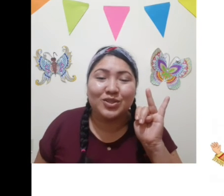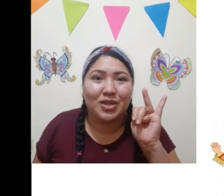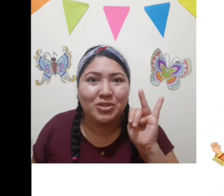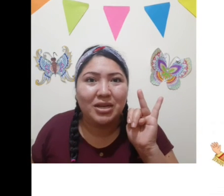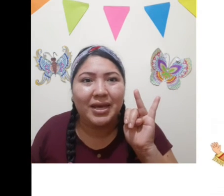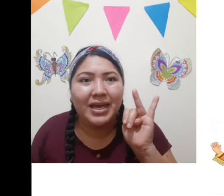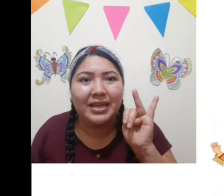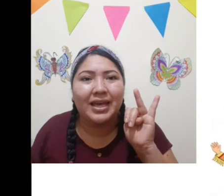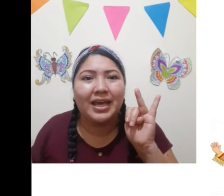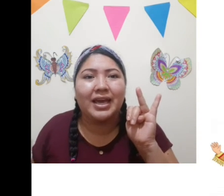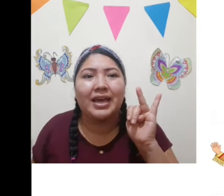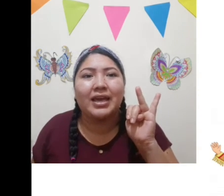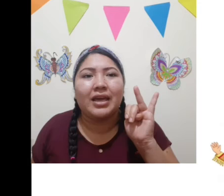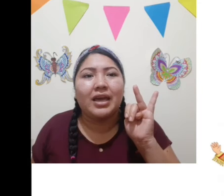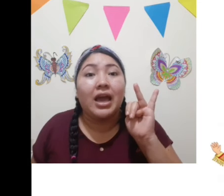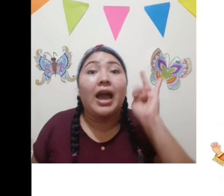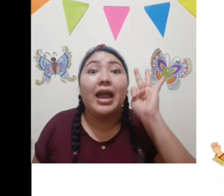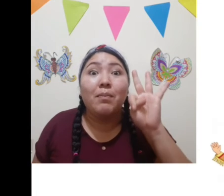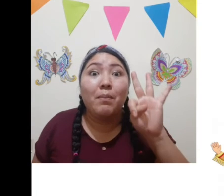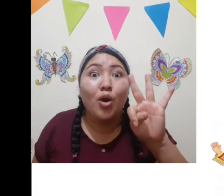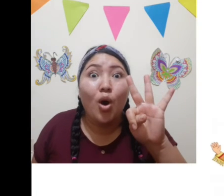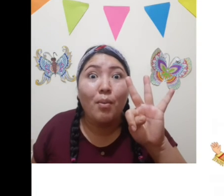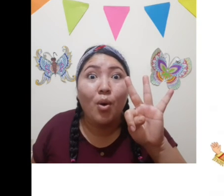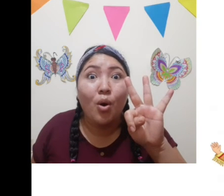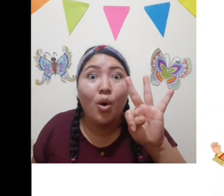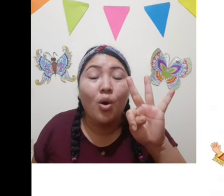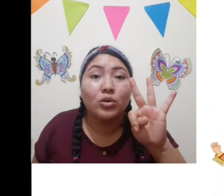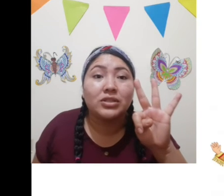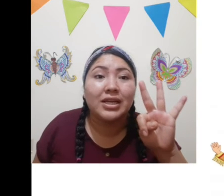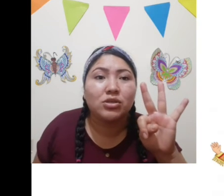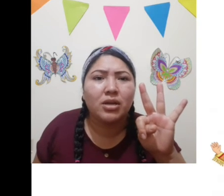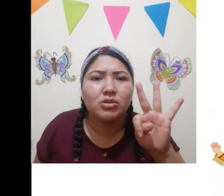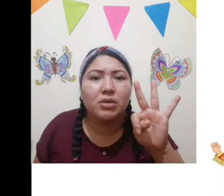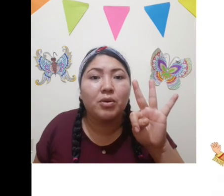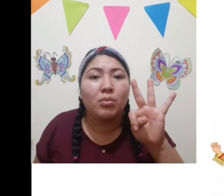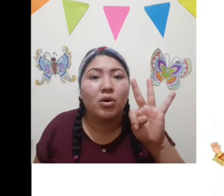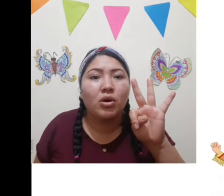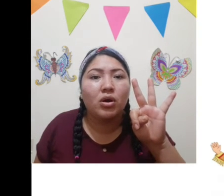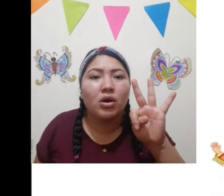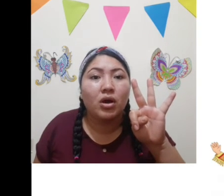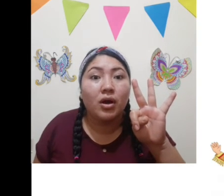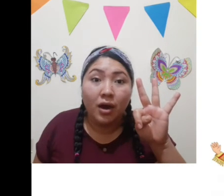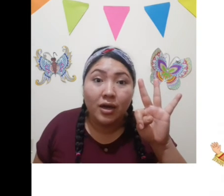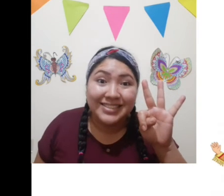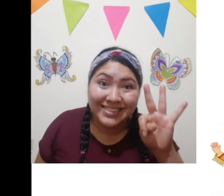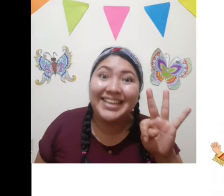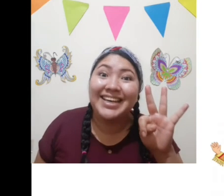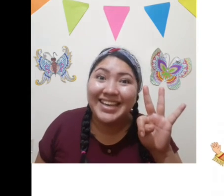seleccionamos el verde el plomo seleccionamos el plomo